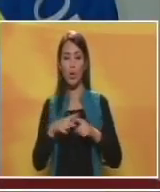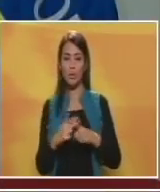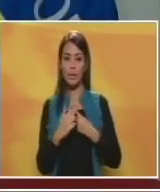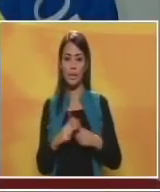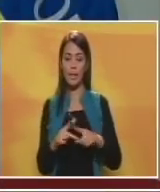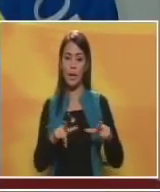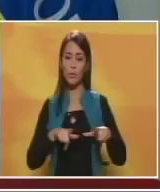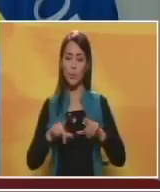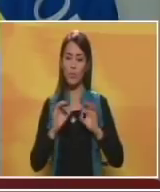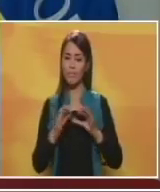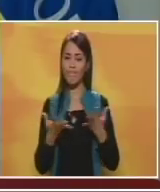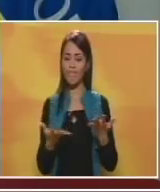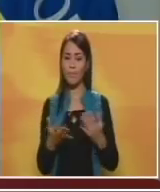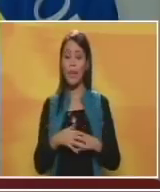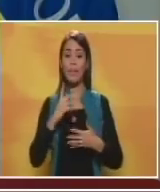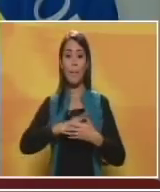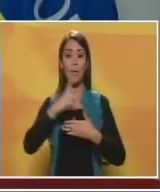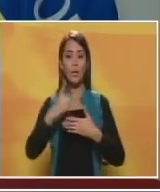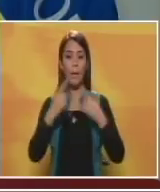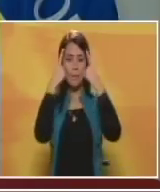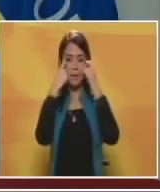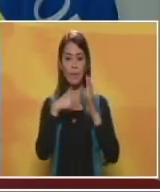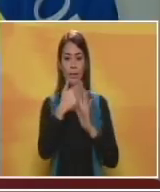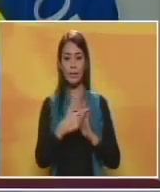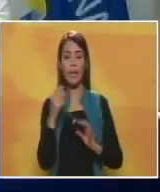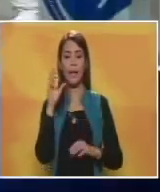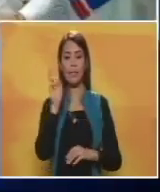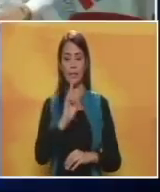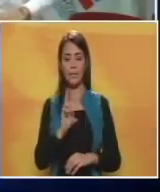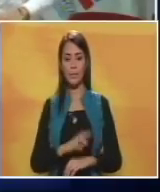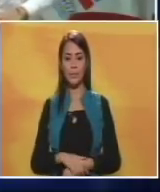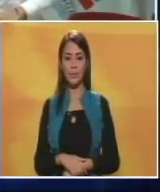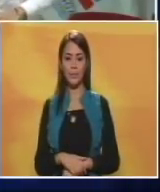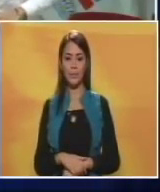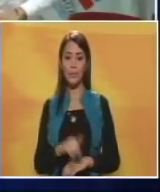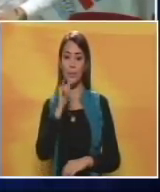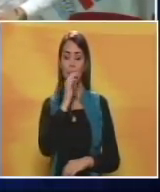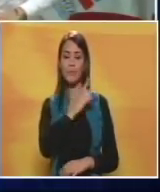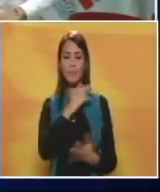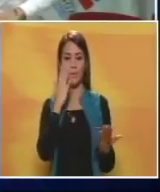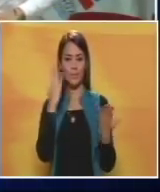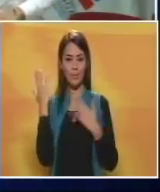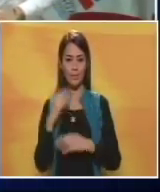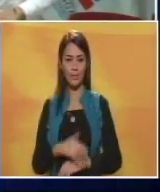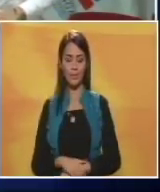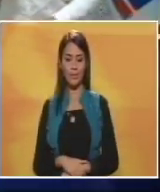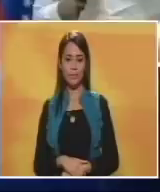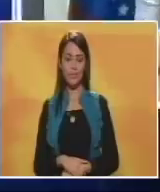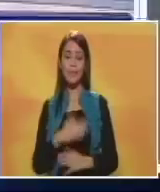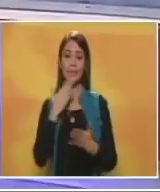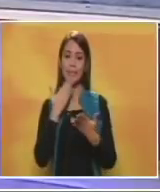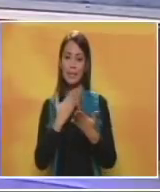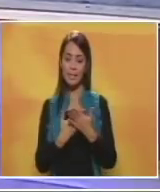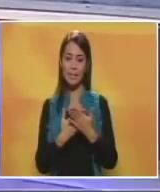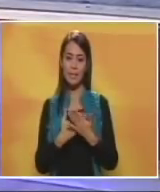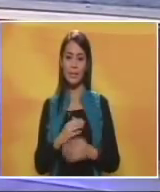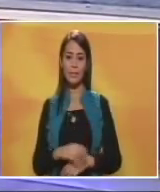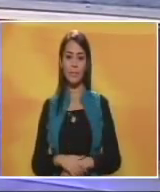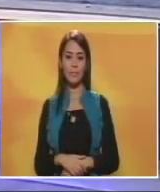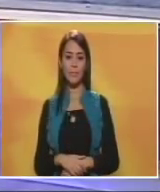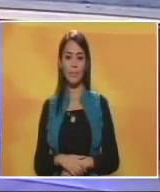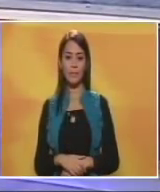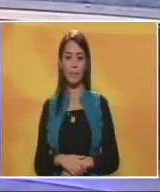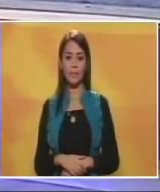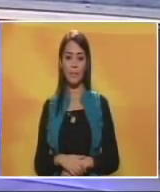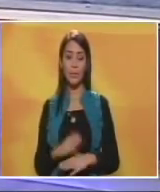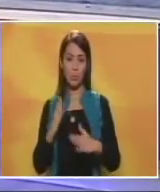INOF, esto como parte de los programas estratégicos a nivel nacional. Con esta información regresamos el pase al estudio. Muchísimas gracias, Lismar. Continuamos